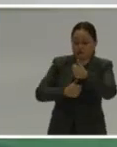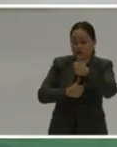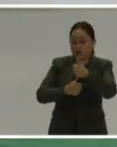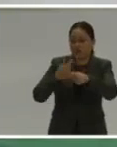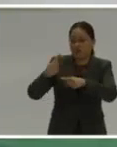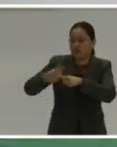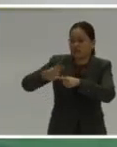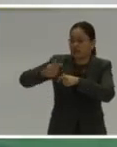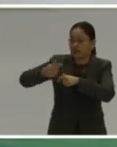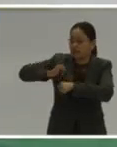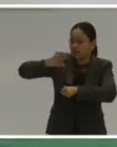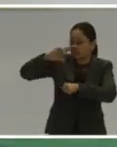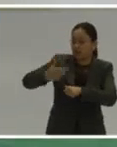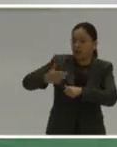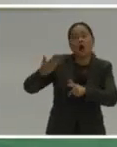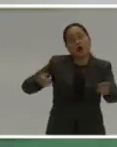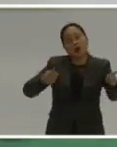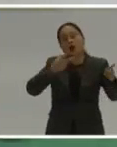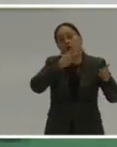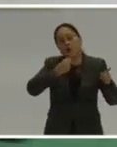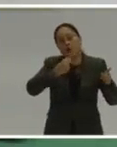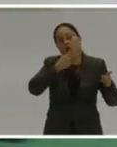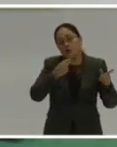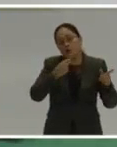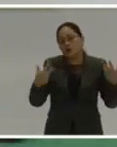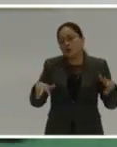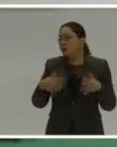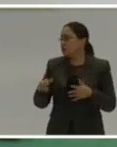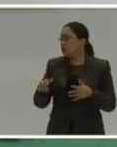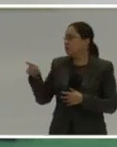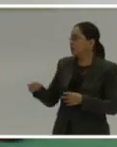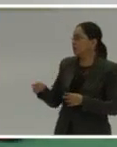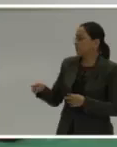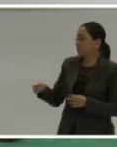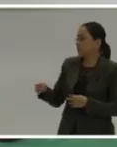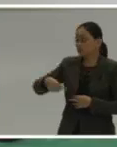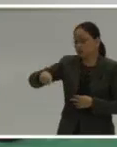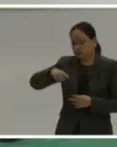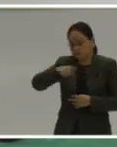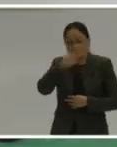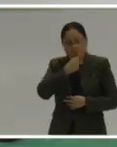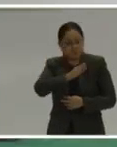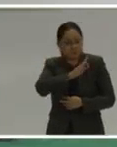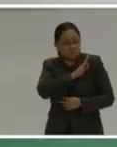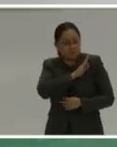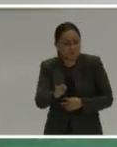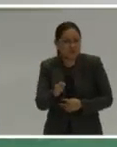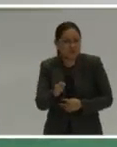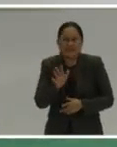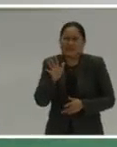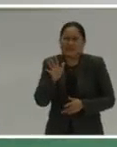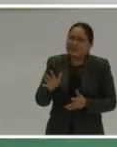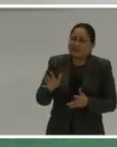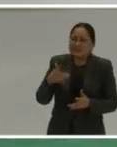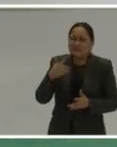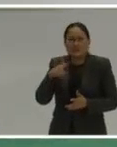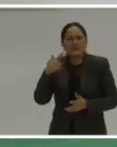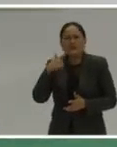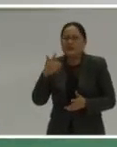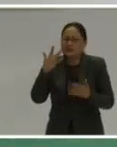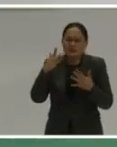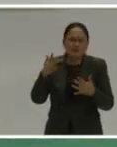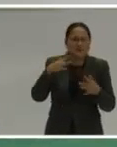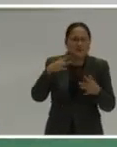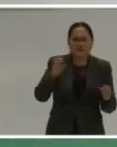son los varones. Entonces, los varones les cuesta dejar el poder, pues, ¿no? Les cuesta. Entonces… las mujeres